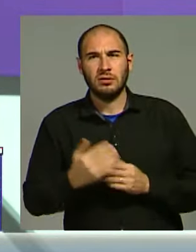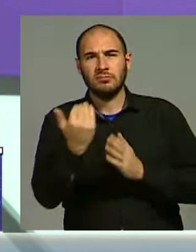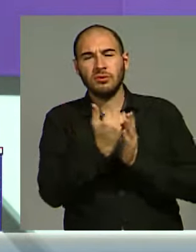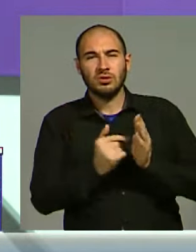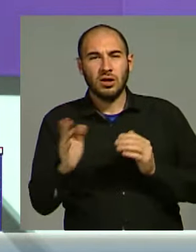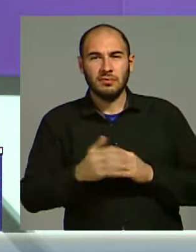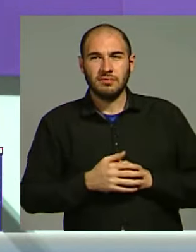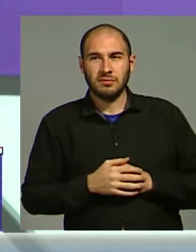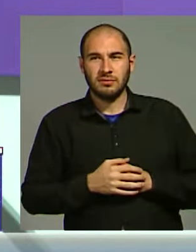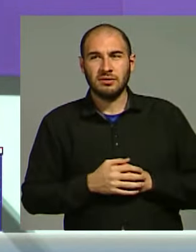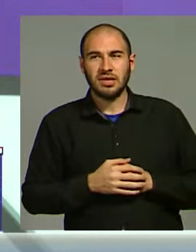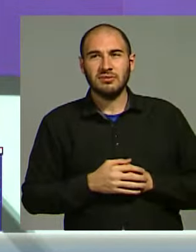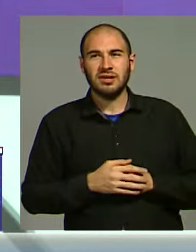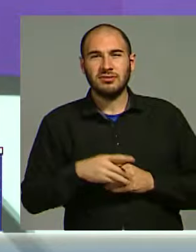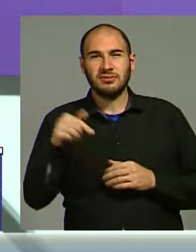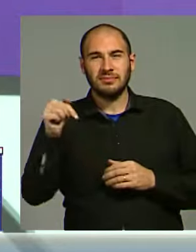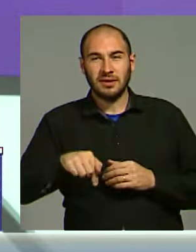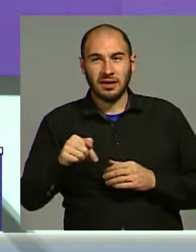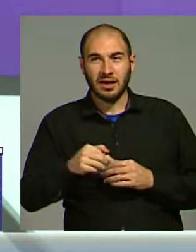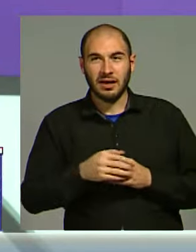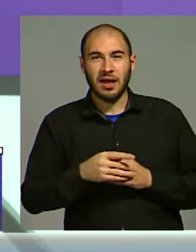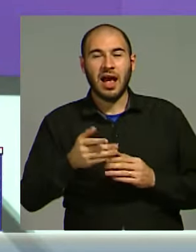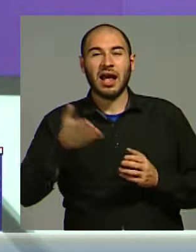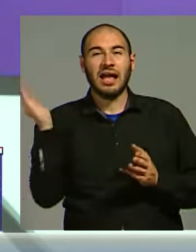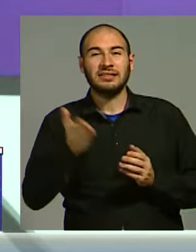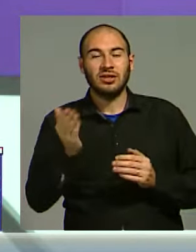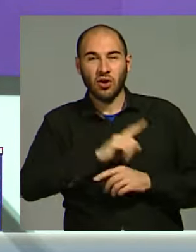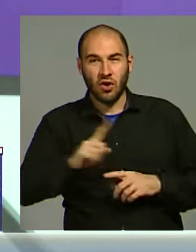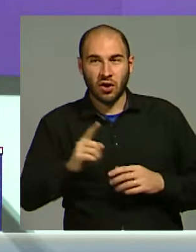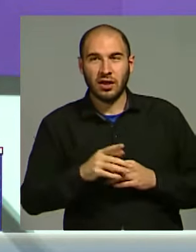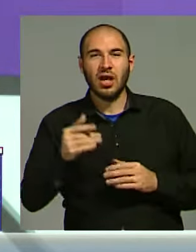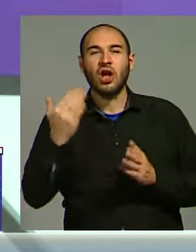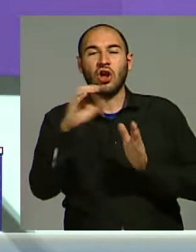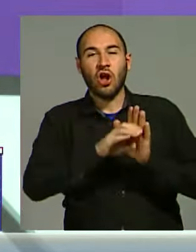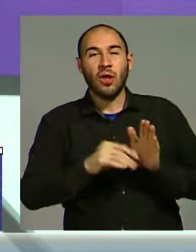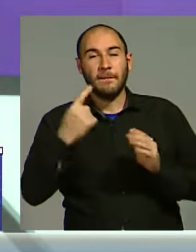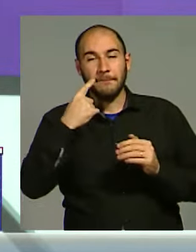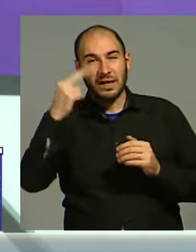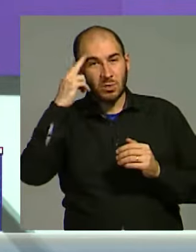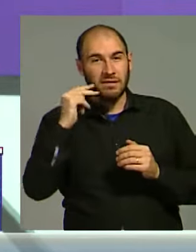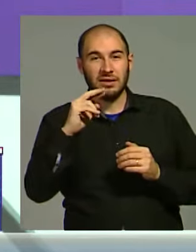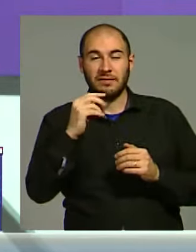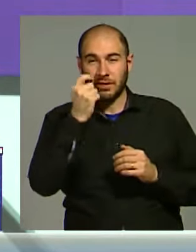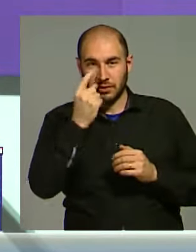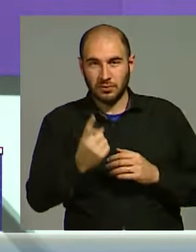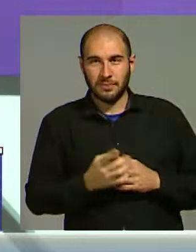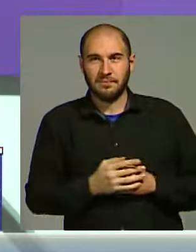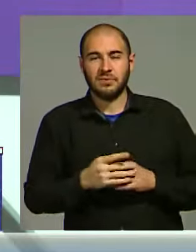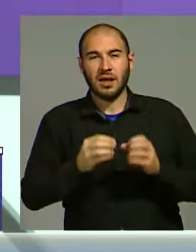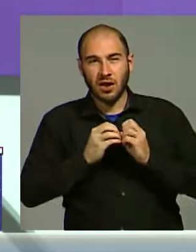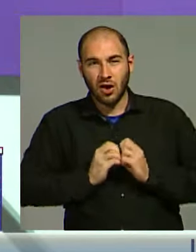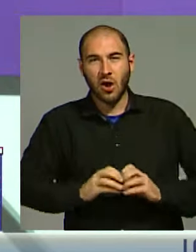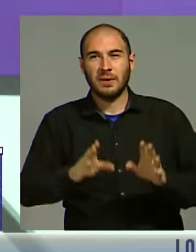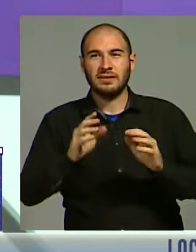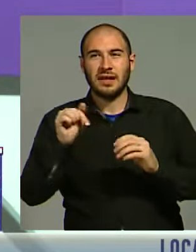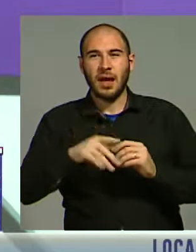vigente. La posibilidad de acceder a abortos no punibles está contemplada en el Código Penal desde 1921 y es lo que abre la